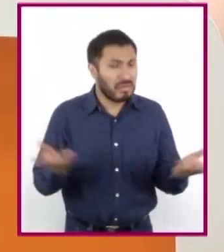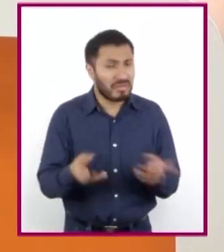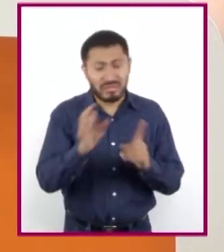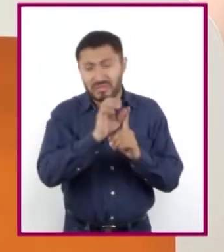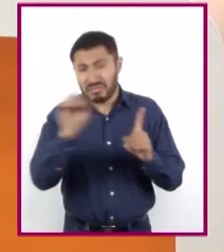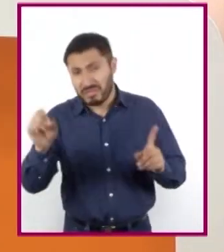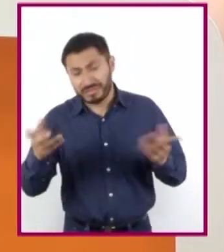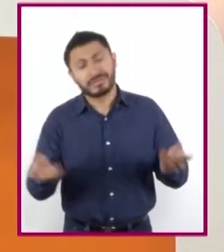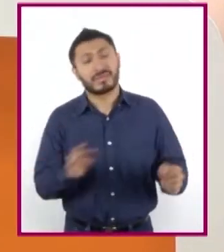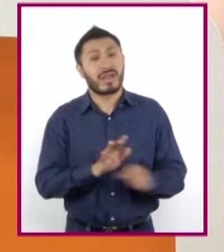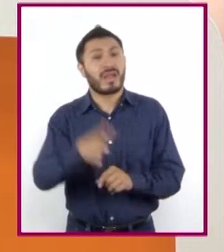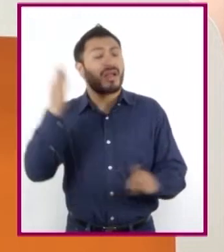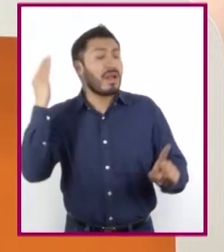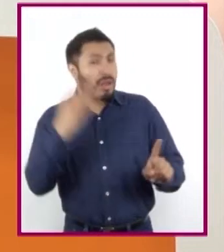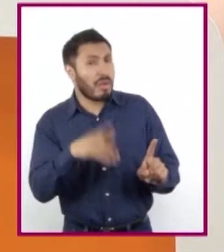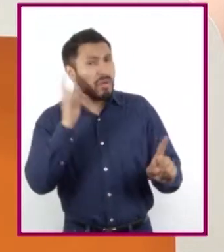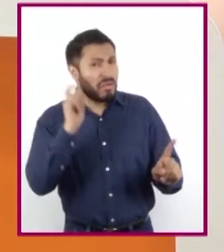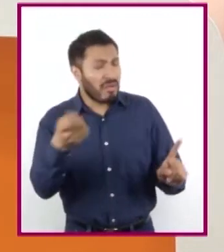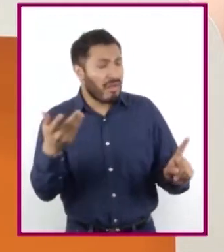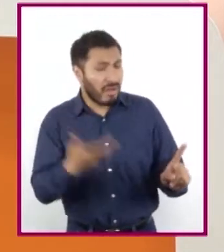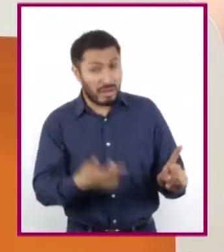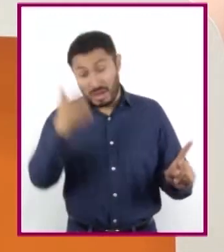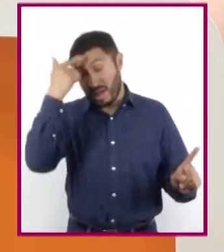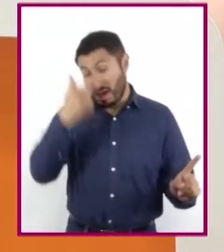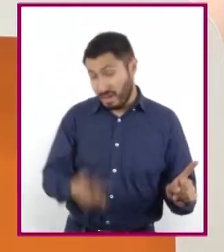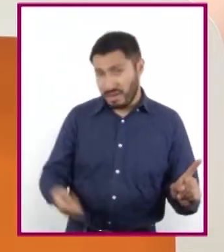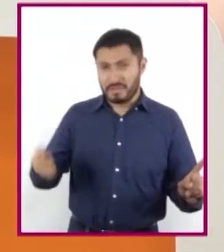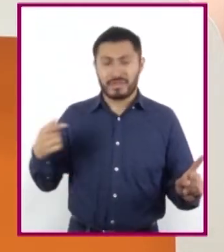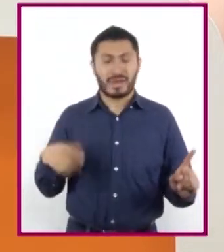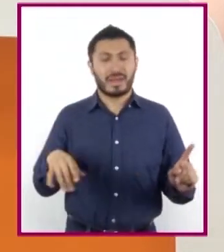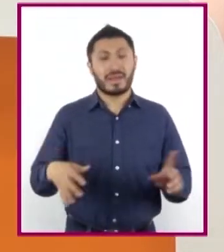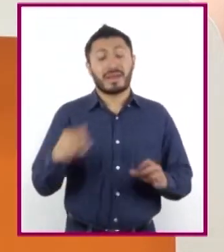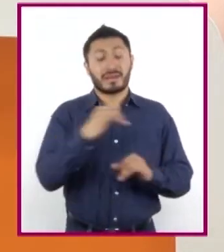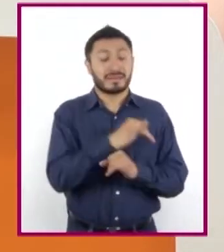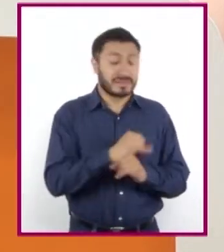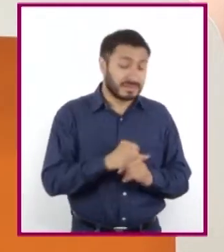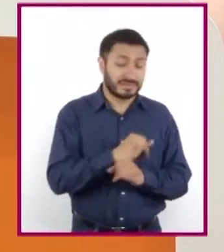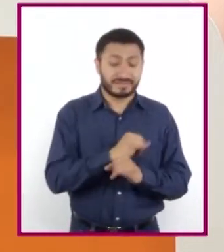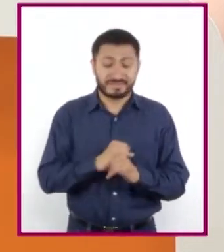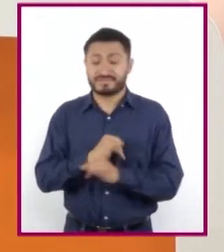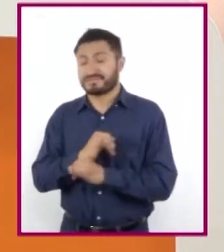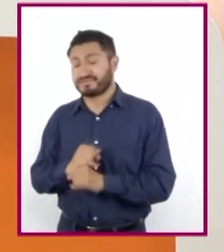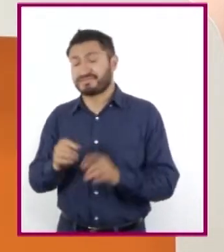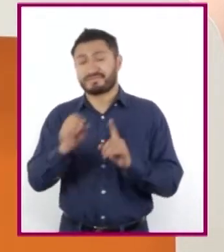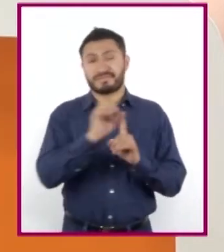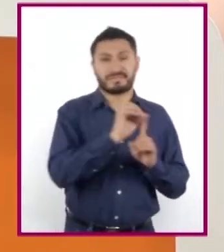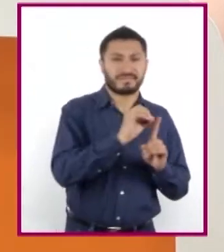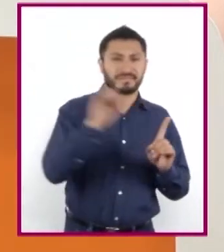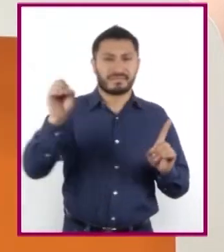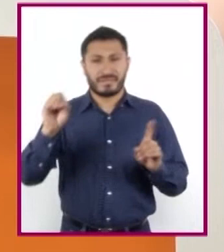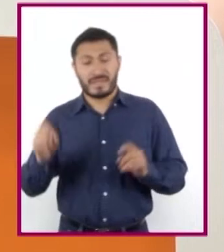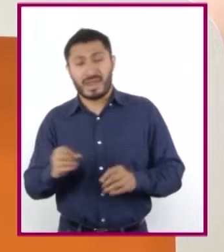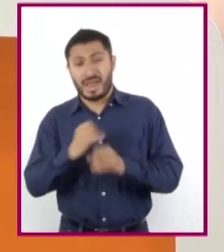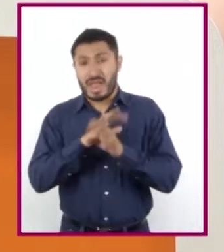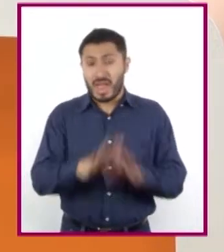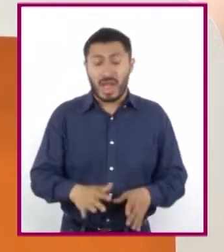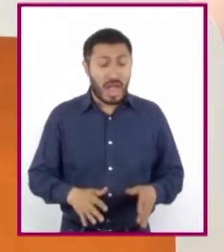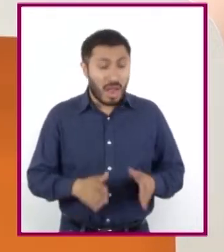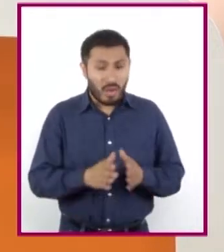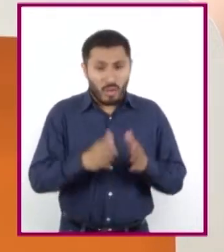Los objetivos sirven para orientar la investigación, determinan los límites y amplitud del